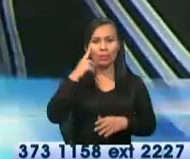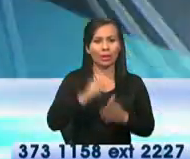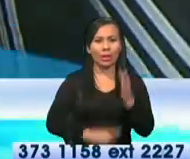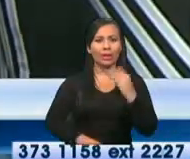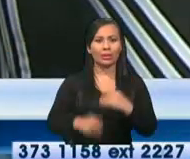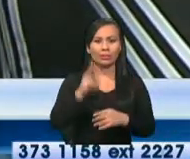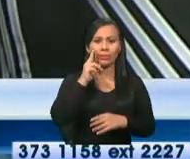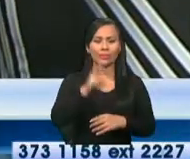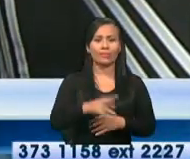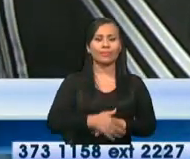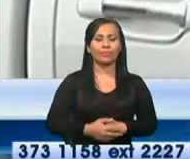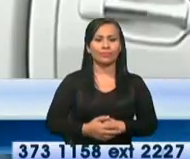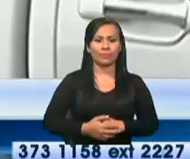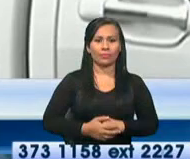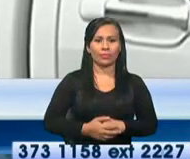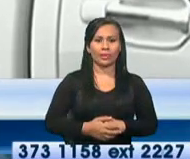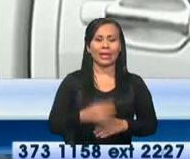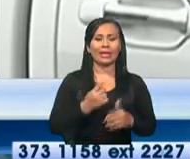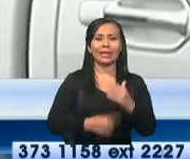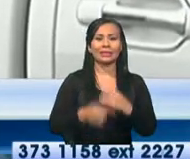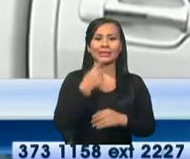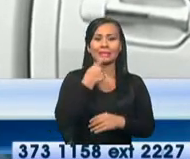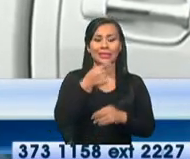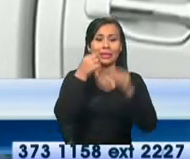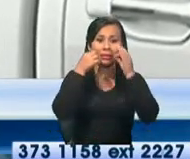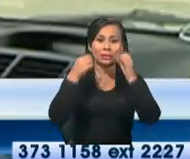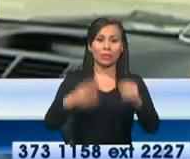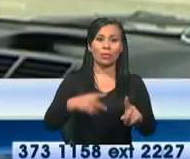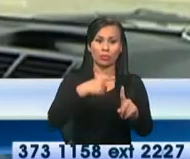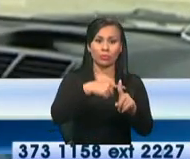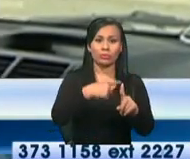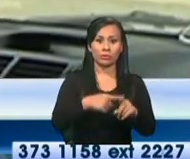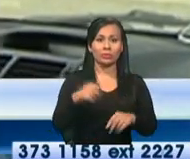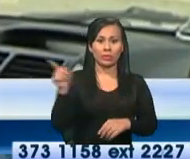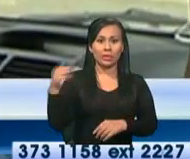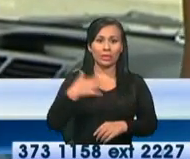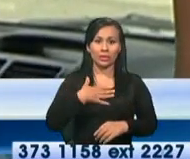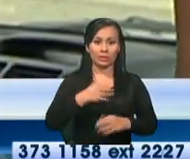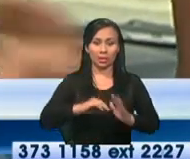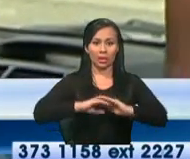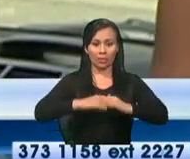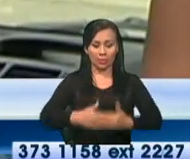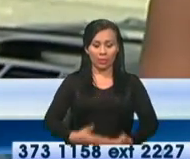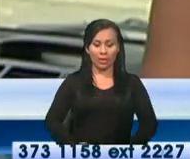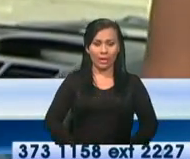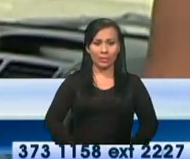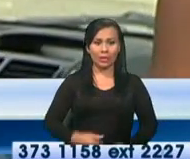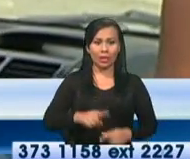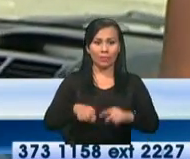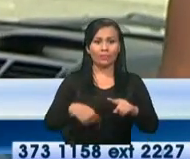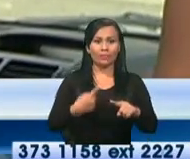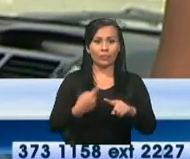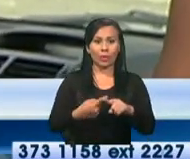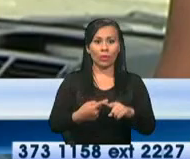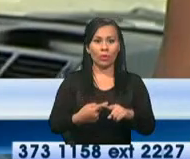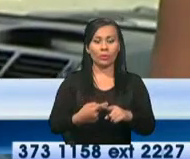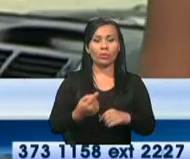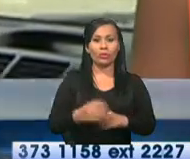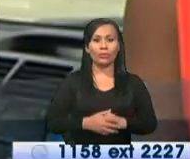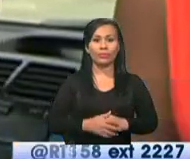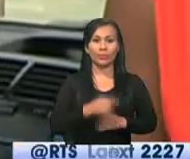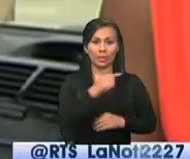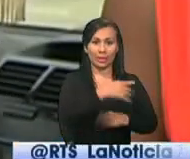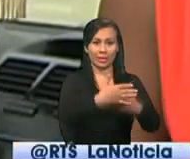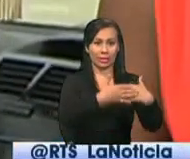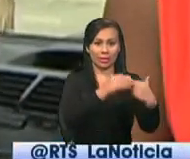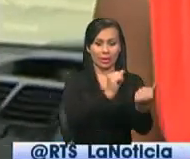pasó con los exámenes? ¿Qué se comprobó? Los exámenes salieron positivos, efectivamente, ella está embarazada y como tal, si al momento ella aún se encuentra